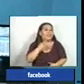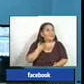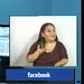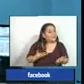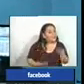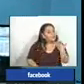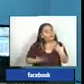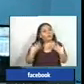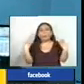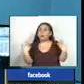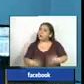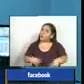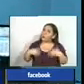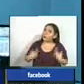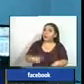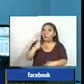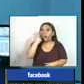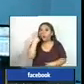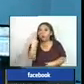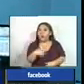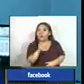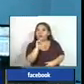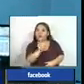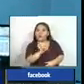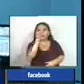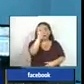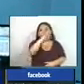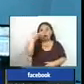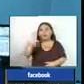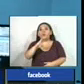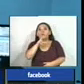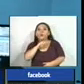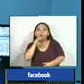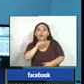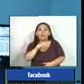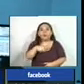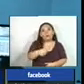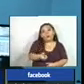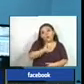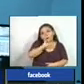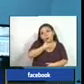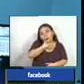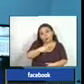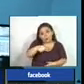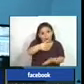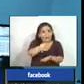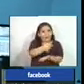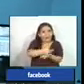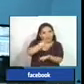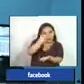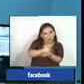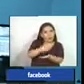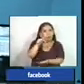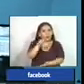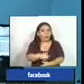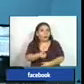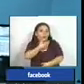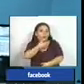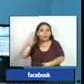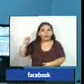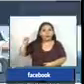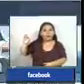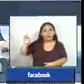devastador. Hasta el momento, esta es la información que les podemos brindar desde Tegucigalpa, Honduras. Les informó Merari Borjas.